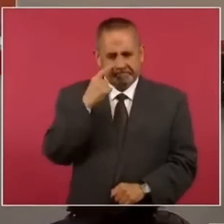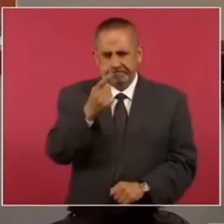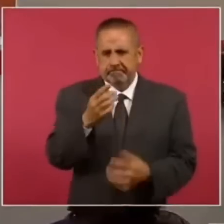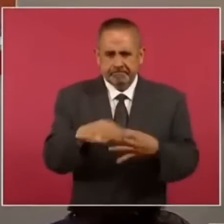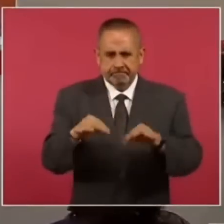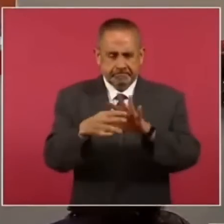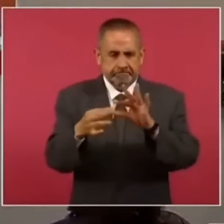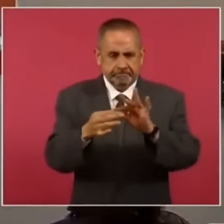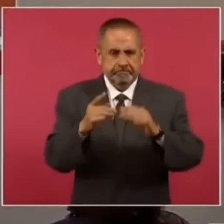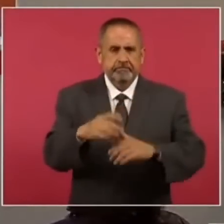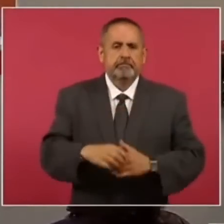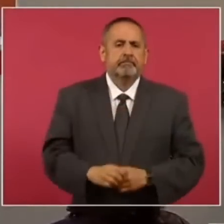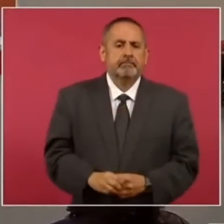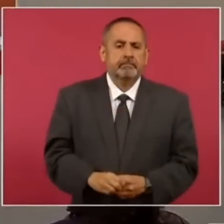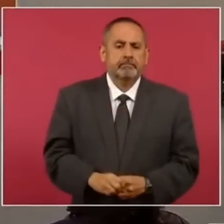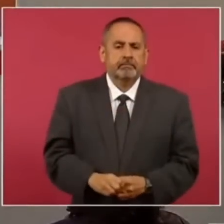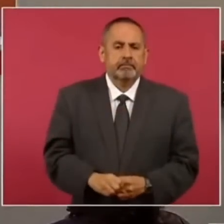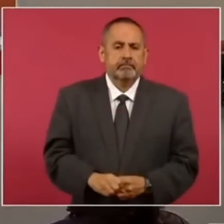Miren,